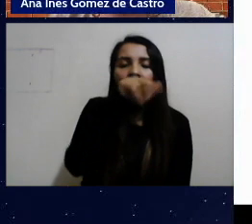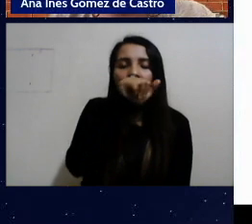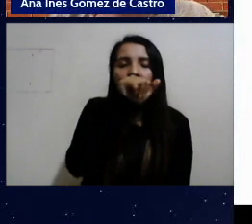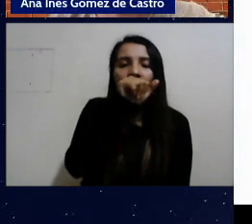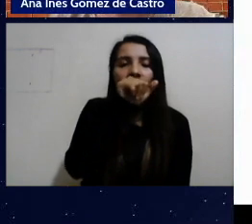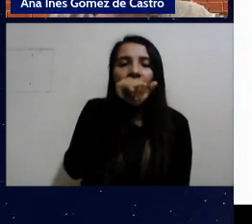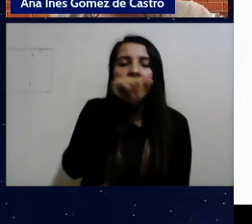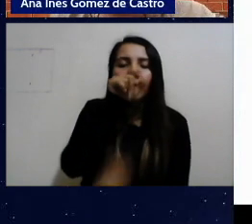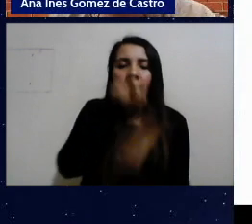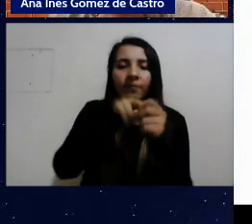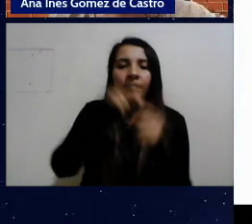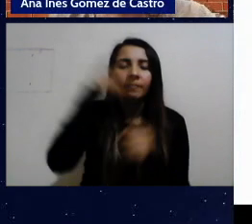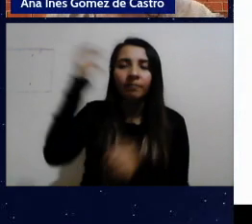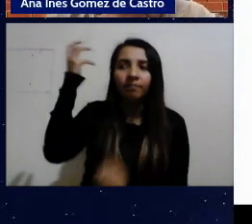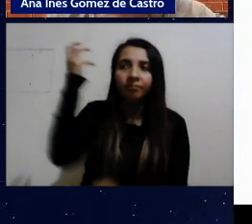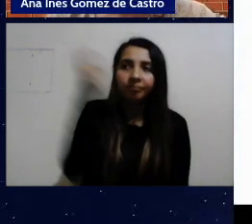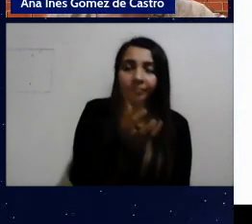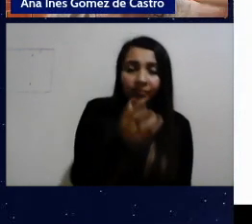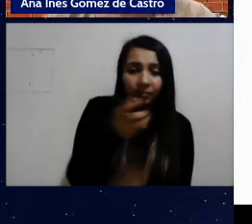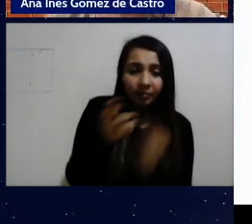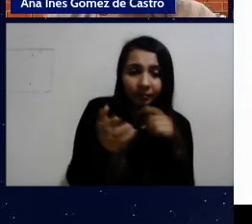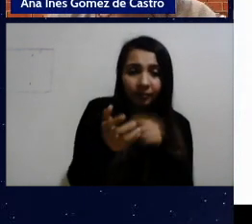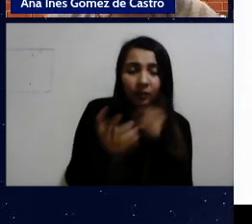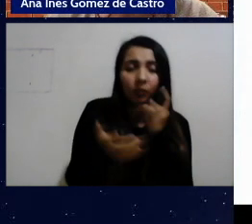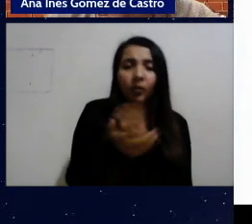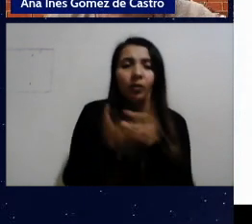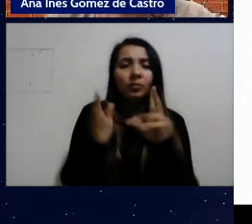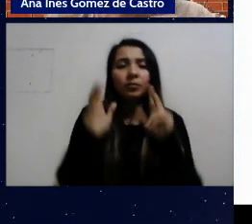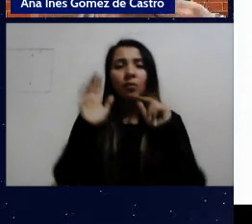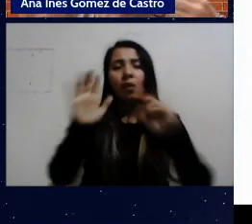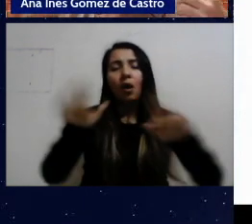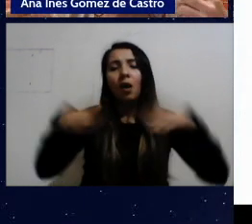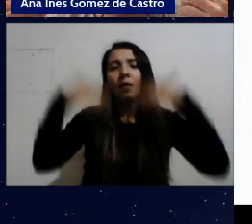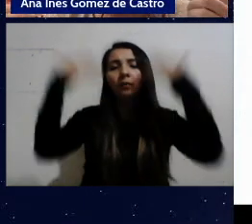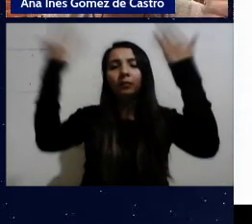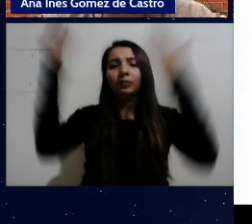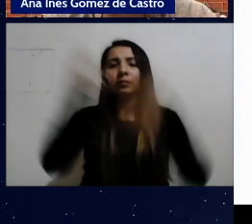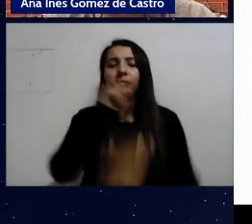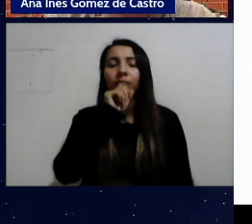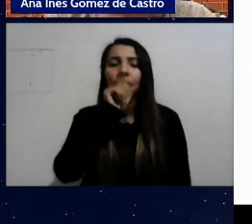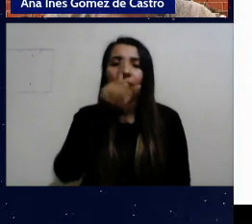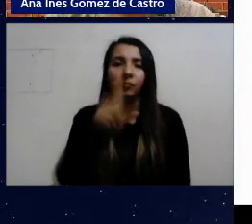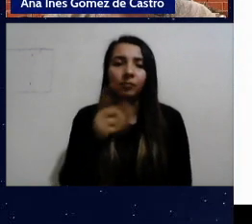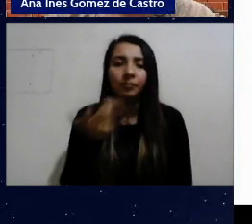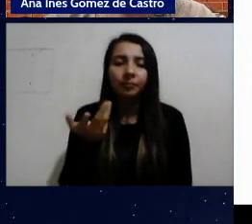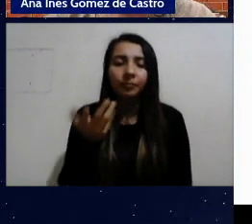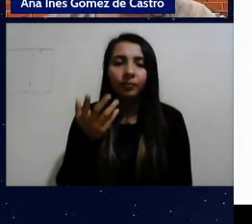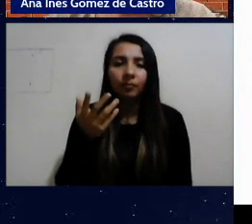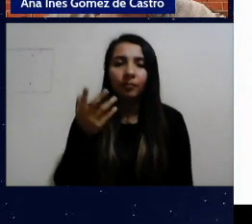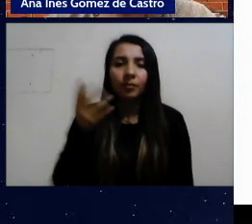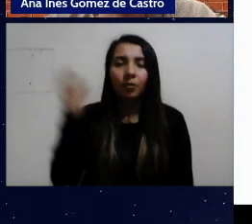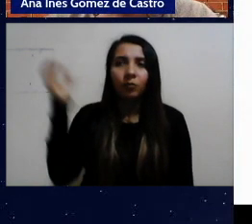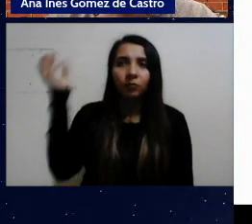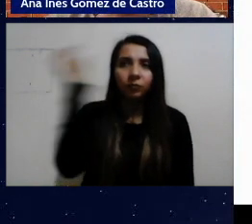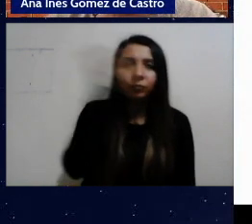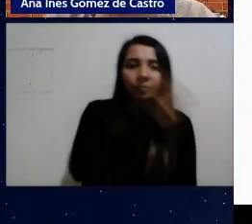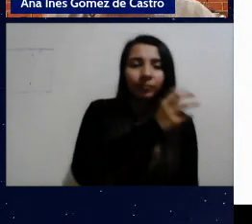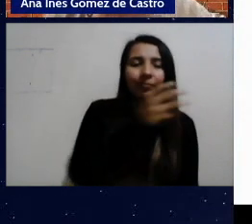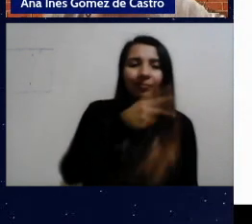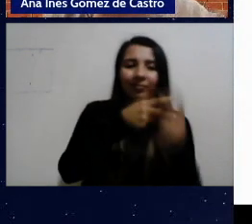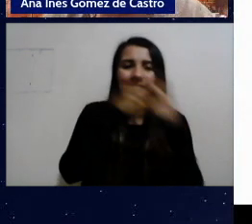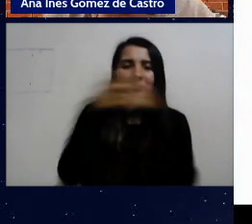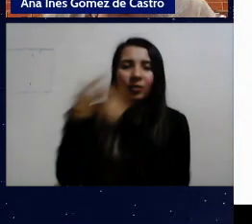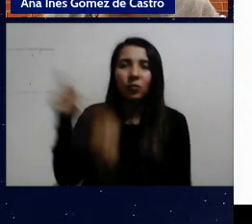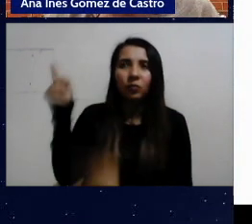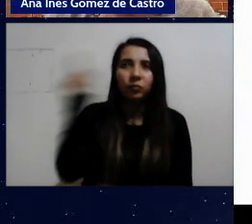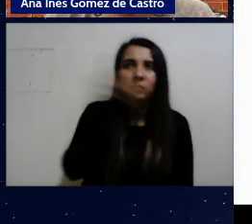ya sabemos que efectivamente no son los meteoritos que llegan a la Tierra, sino también en el espacio los